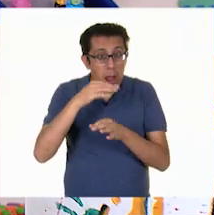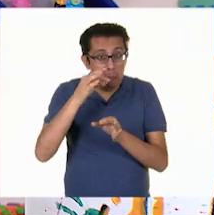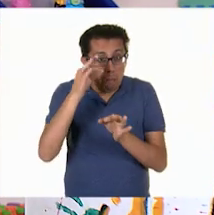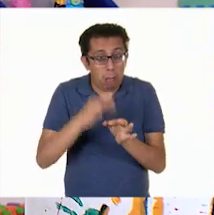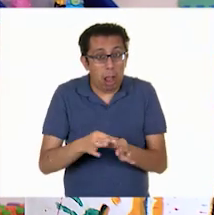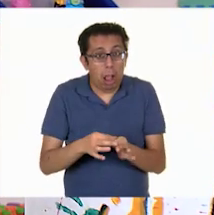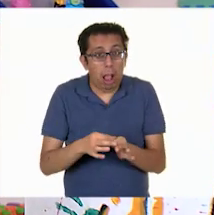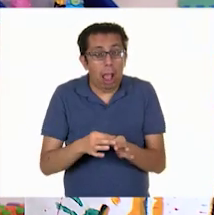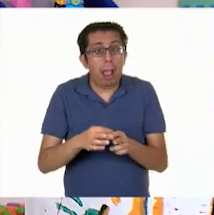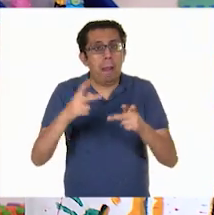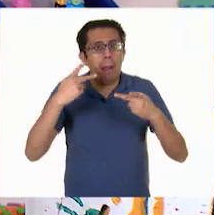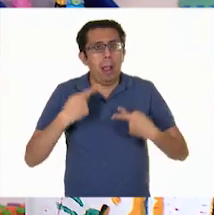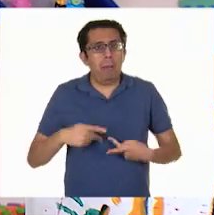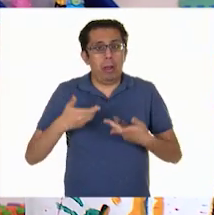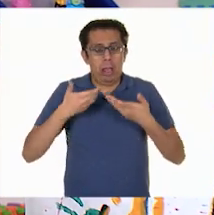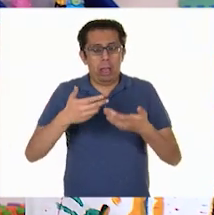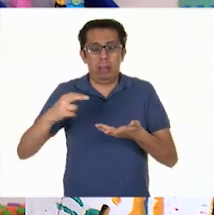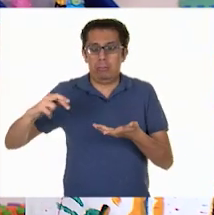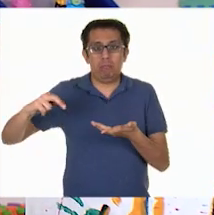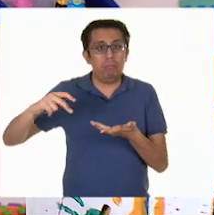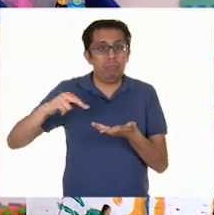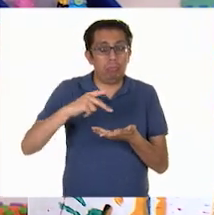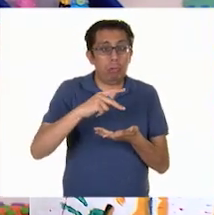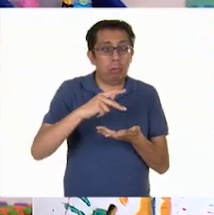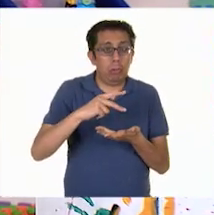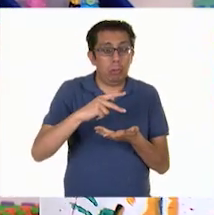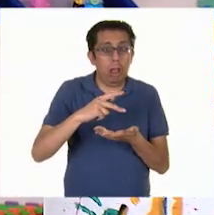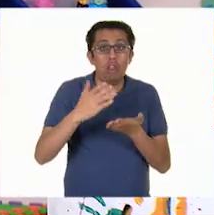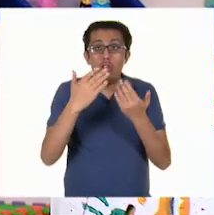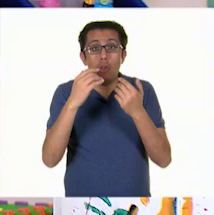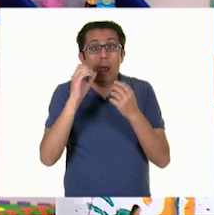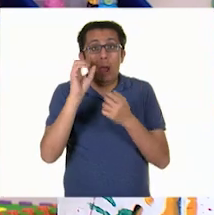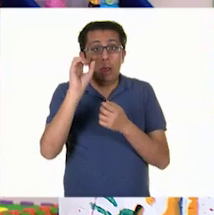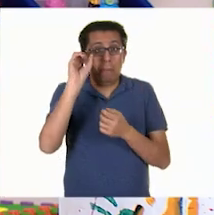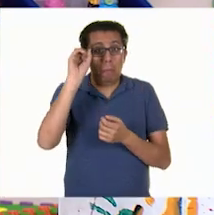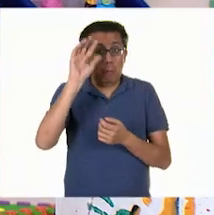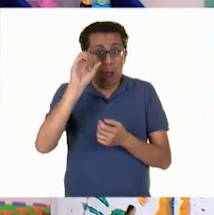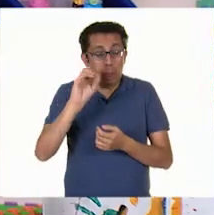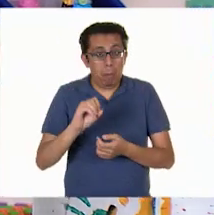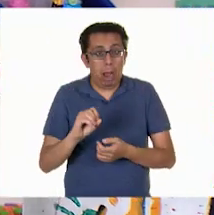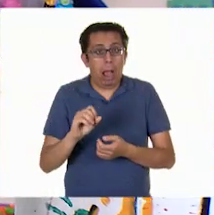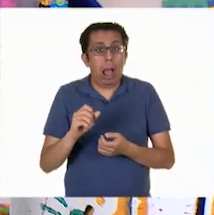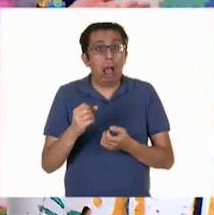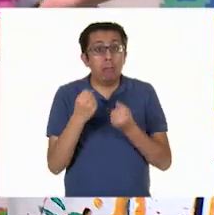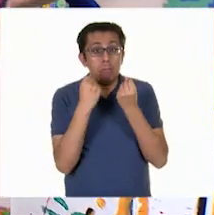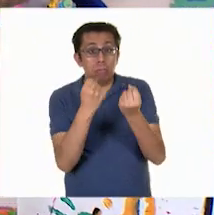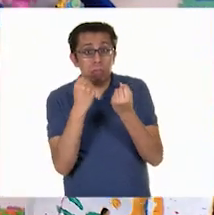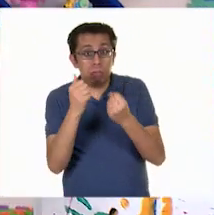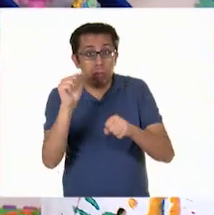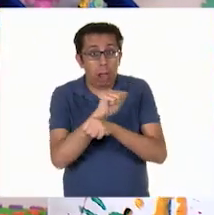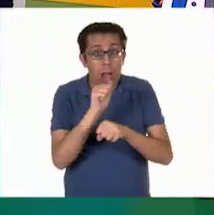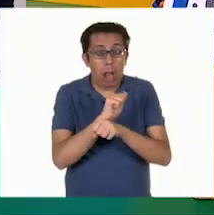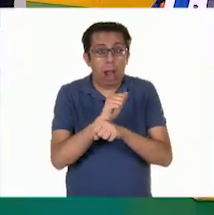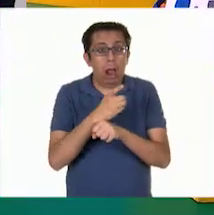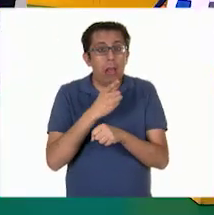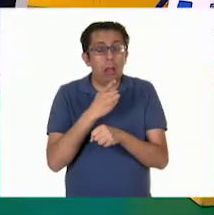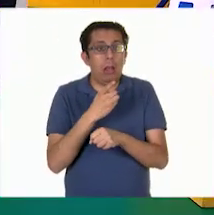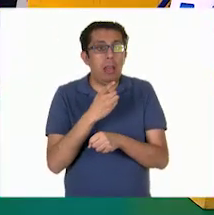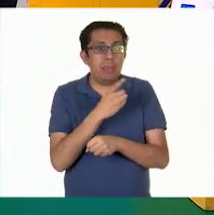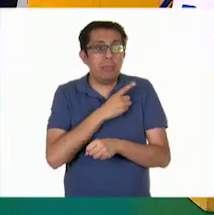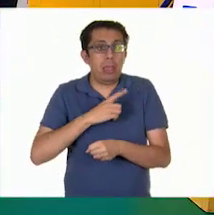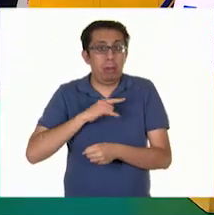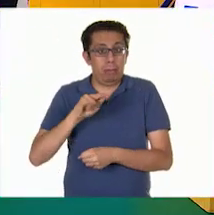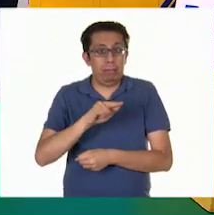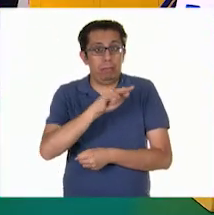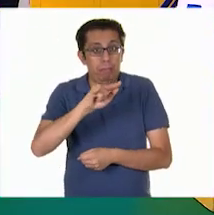cruza una calle en donde no hay semáforo, los autos deberían pararse, no lanzarse sobre el peatón. Efectivamente, Eric. Y es